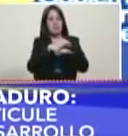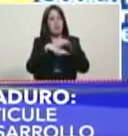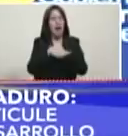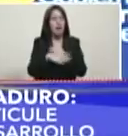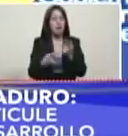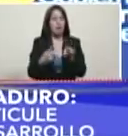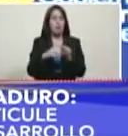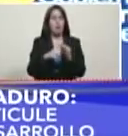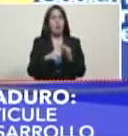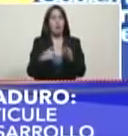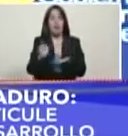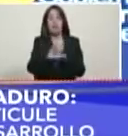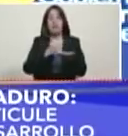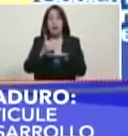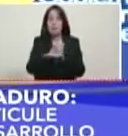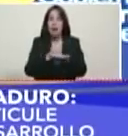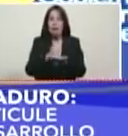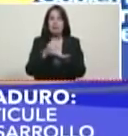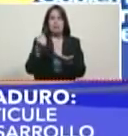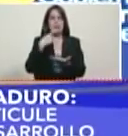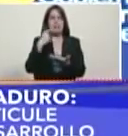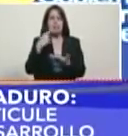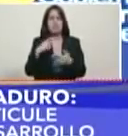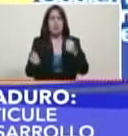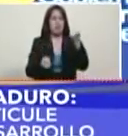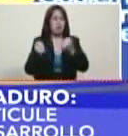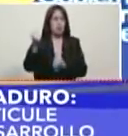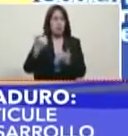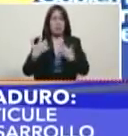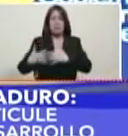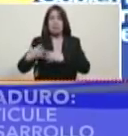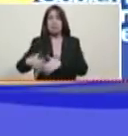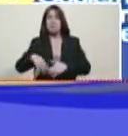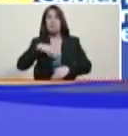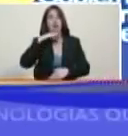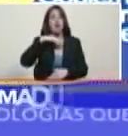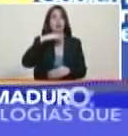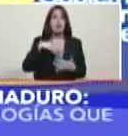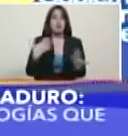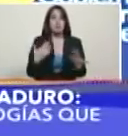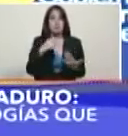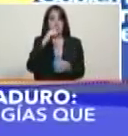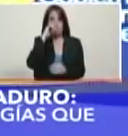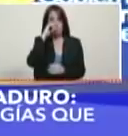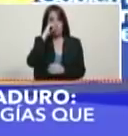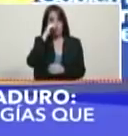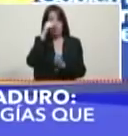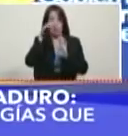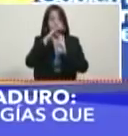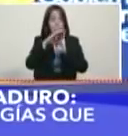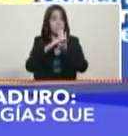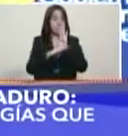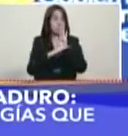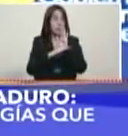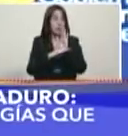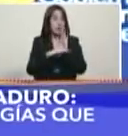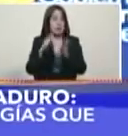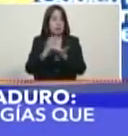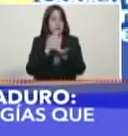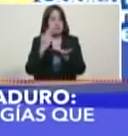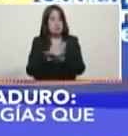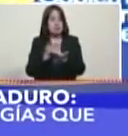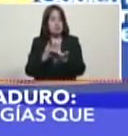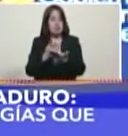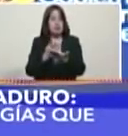el campo de las necesidades básicas, en el campo automotriz. Tenemos un plan, la agenda económica bolivariana. Tenemos un